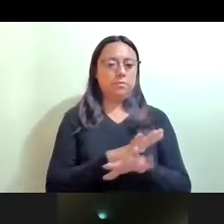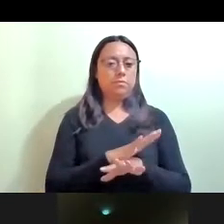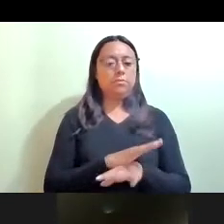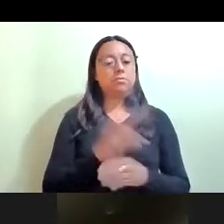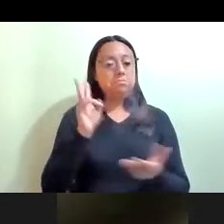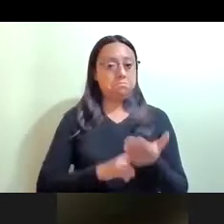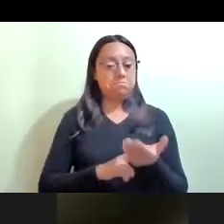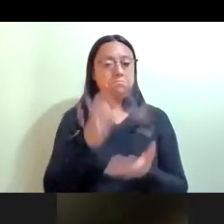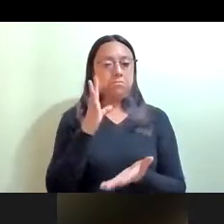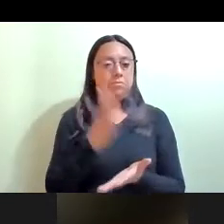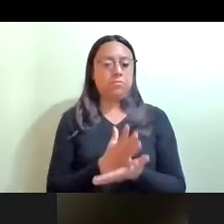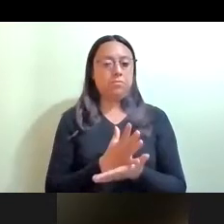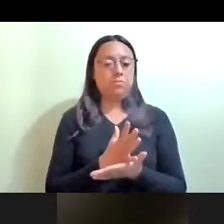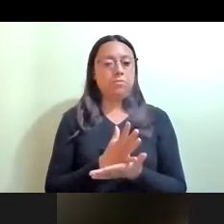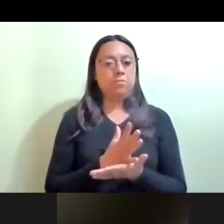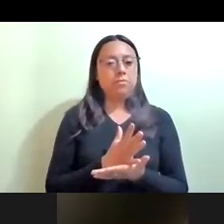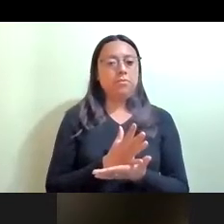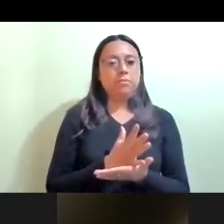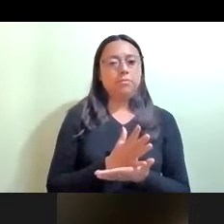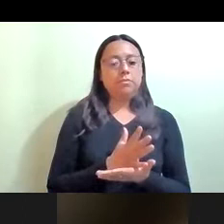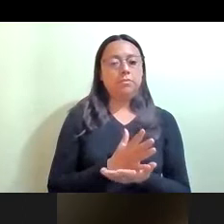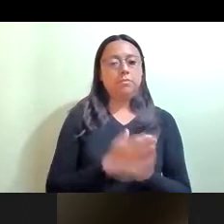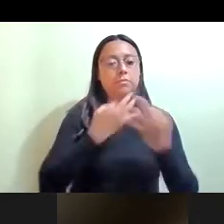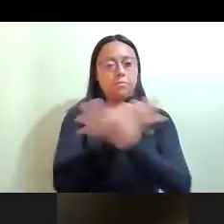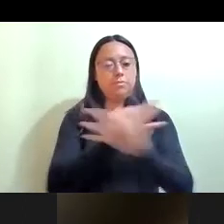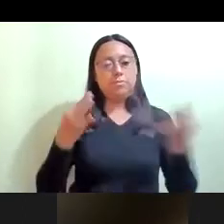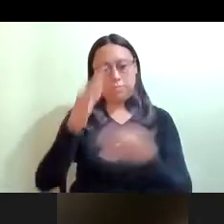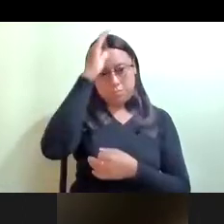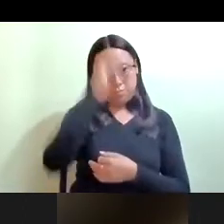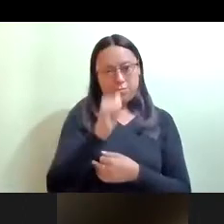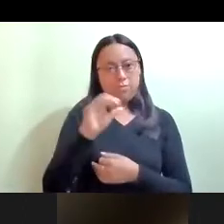válido en tanto se publicó el acuerdo de la Jucopo